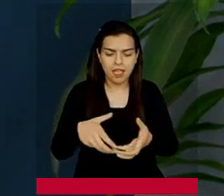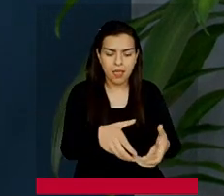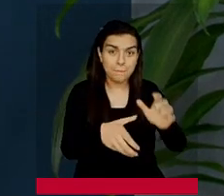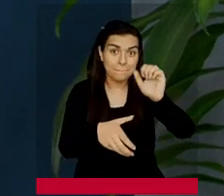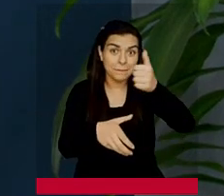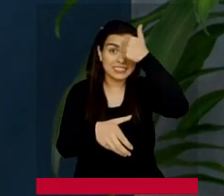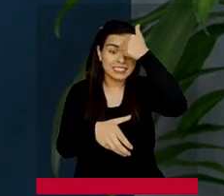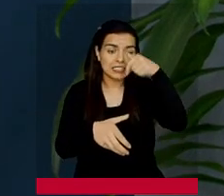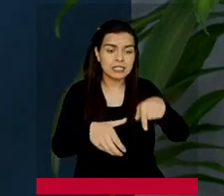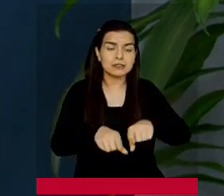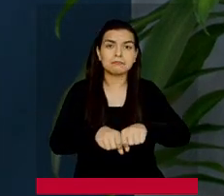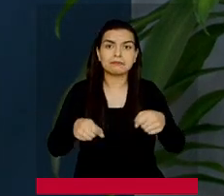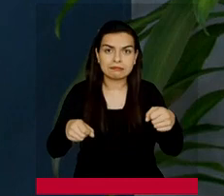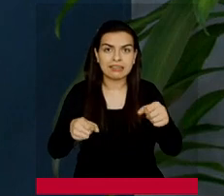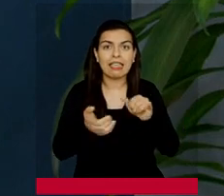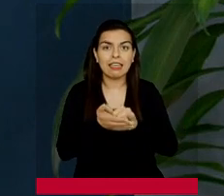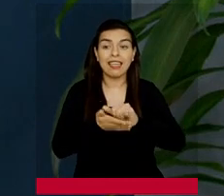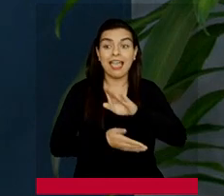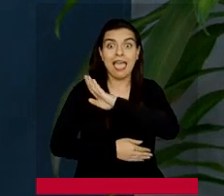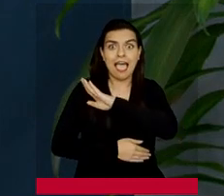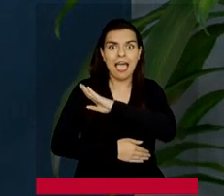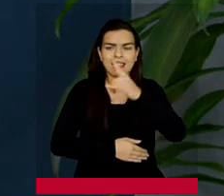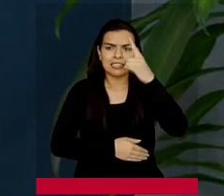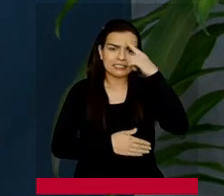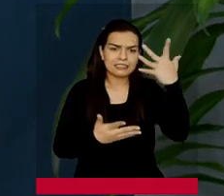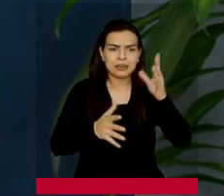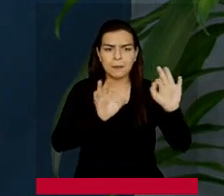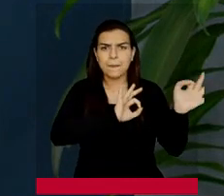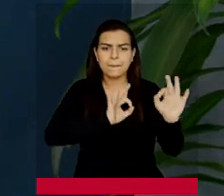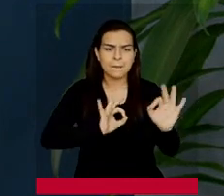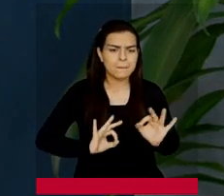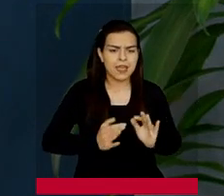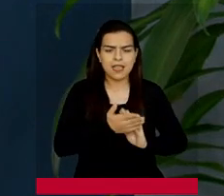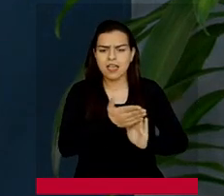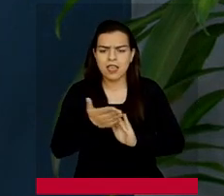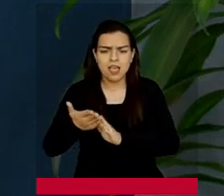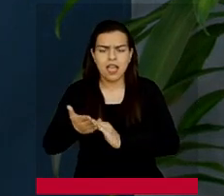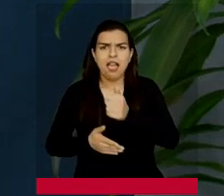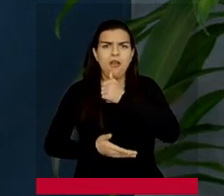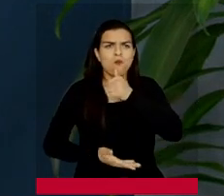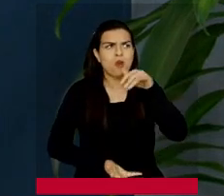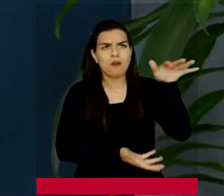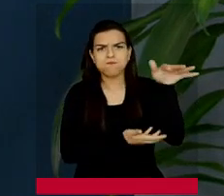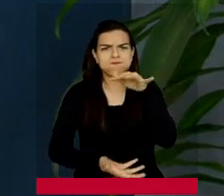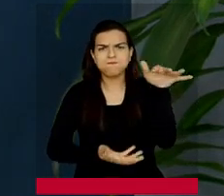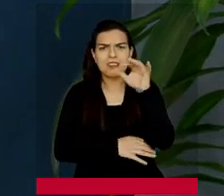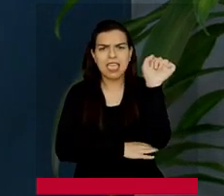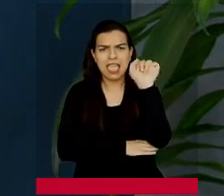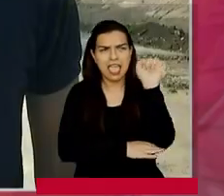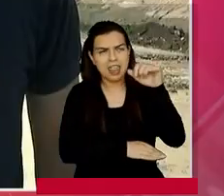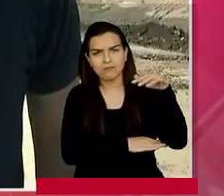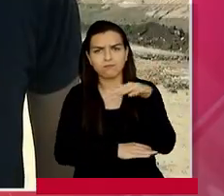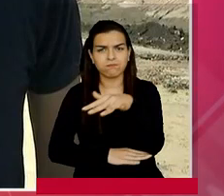local. El alcalde prepara un plan de contingencia con carrotanques. Juan Carlos Vallejo tiene los detalles. Juan Carlos.